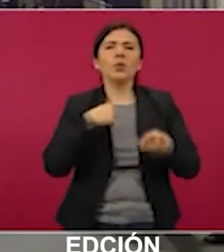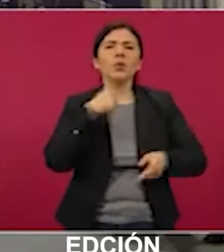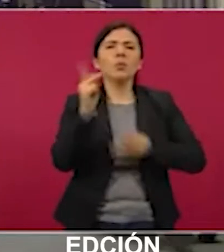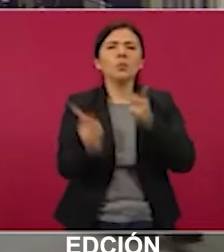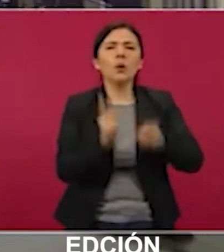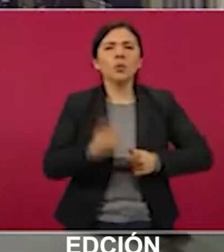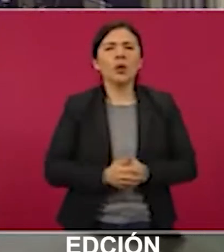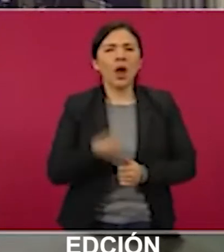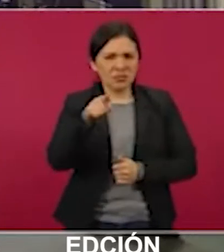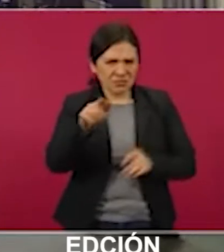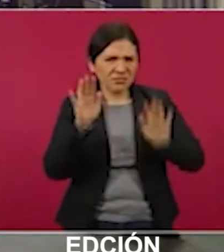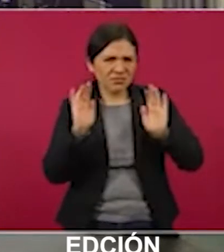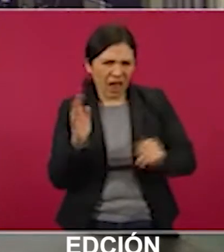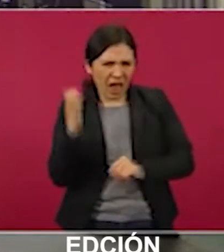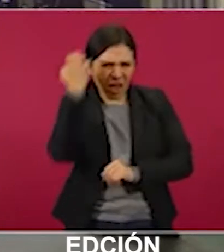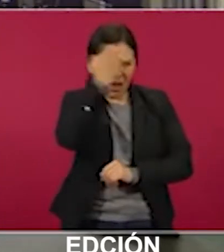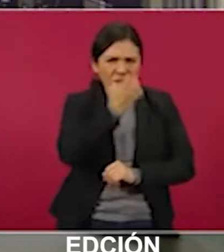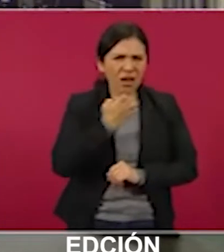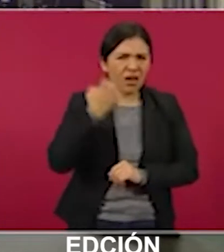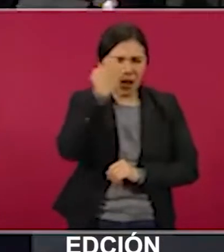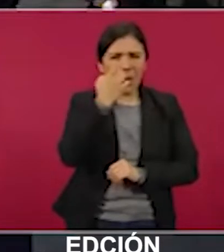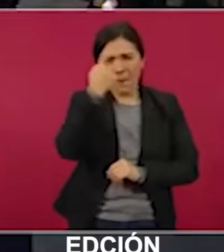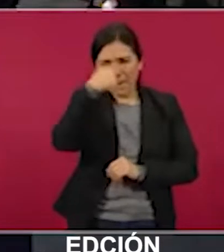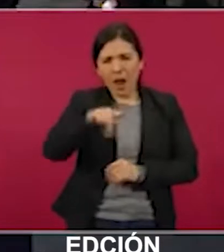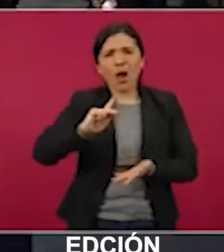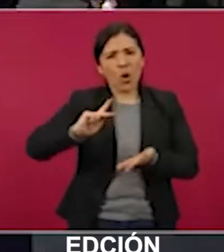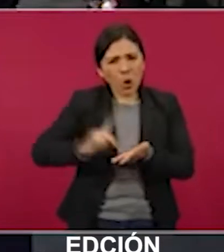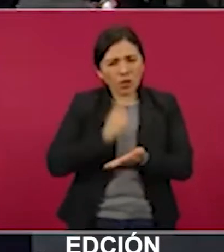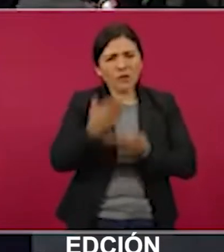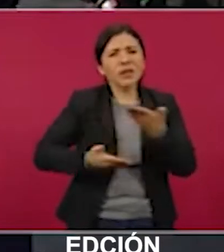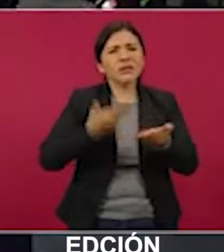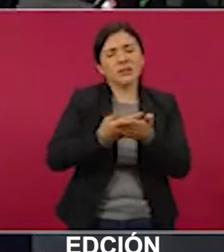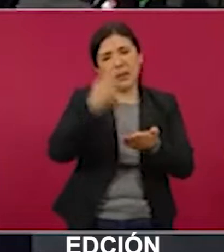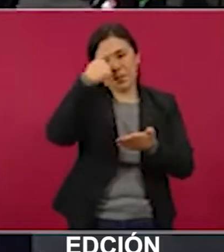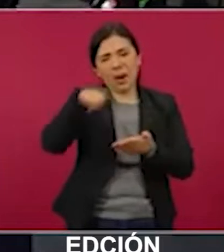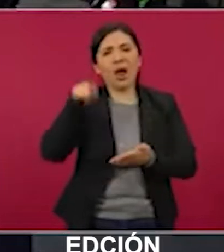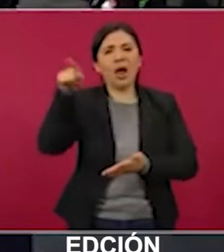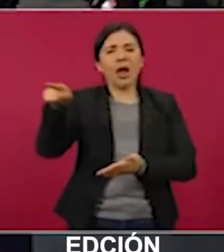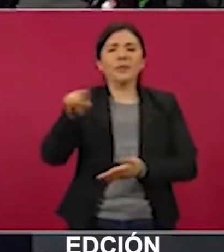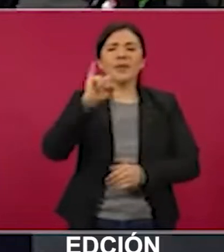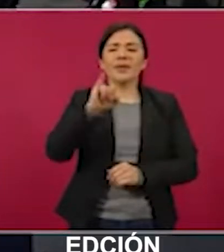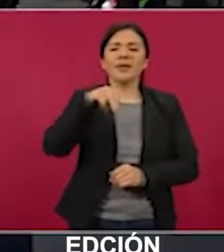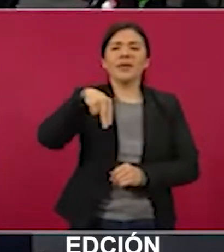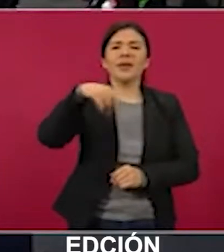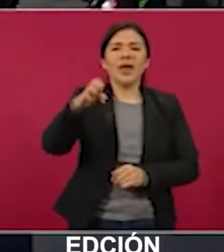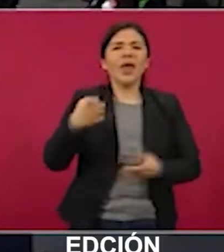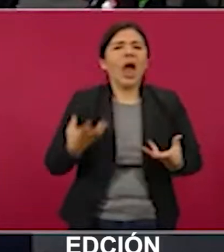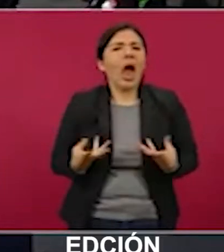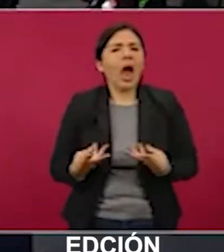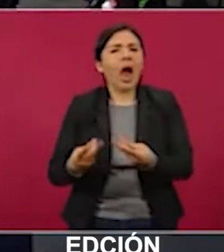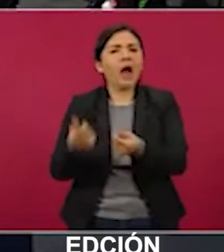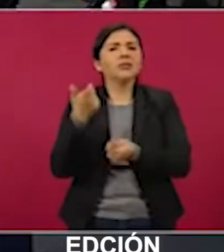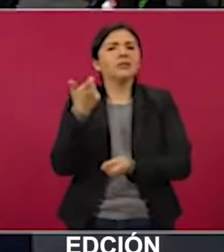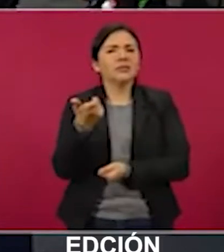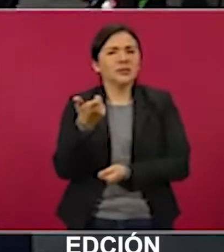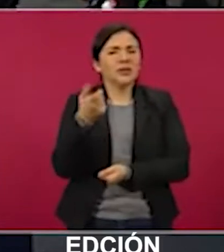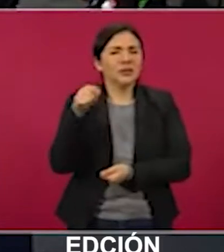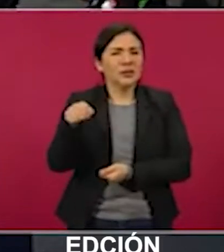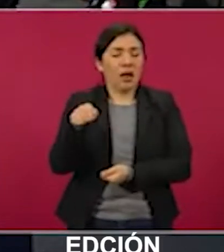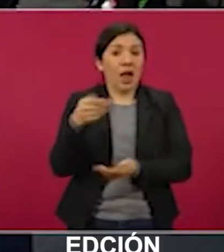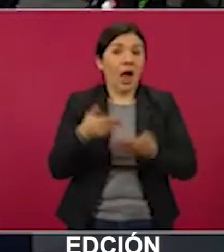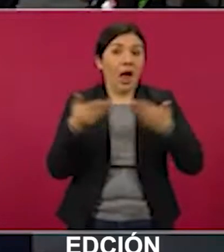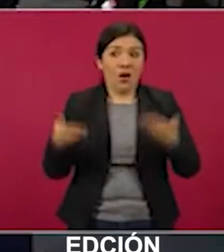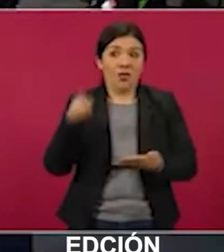Preguntarle si han evaluado aquí, pues volver a presentar los gastos del Instituto Nacional Electoral, sobre todo ahora que